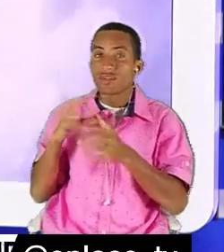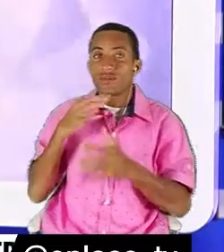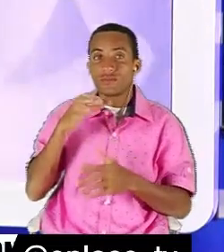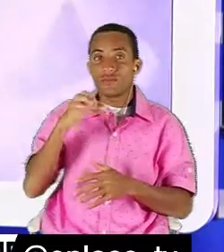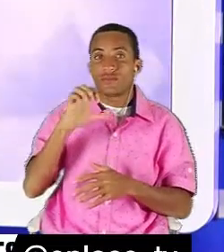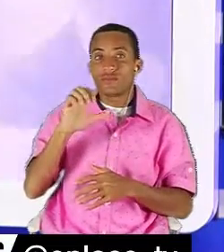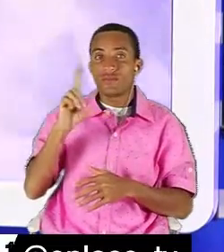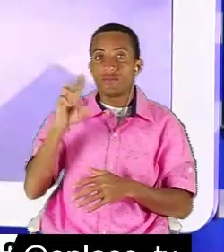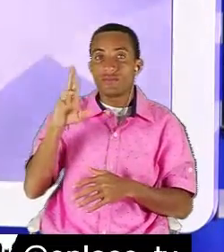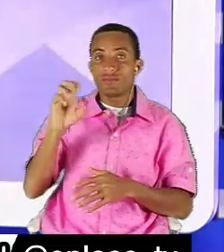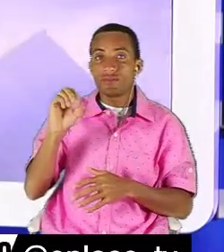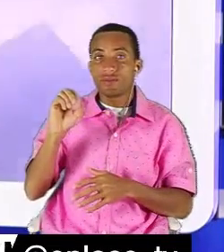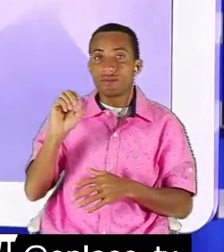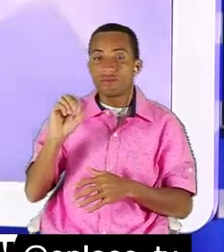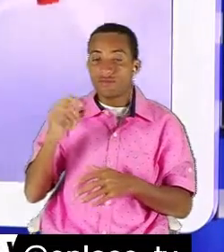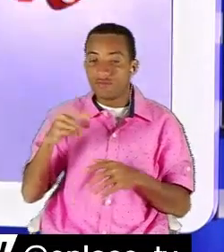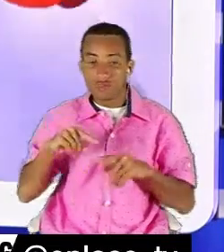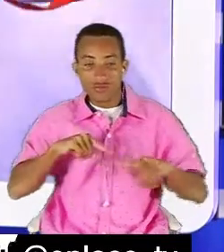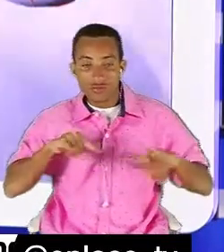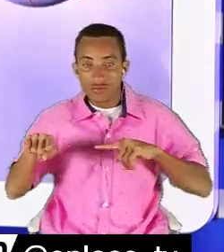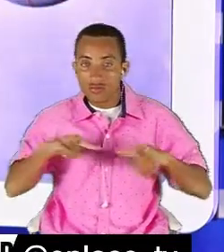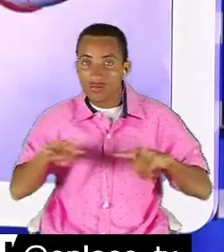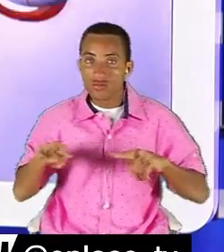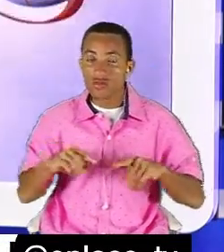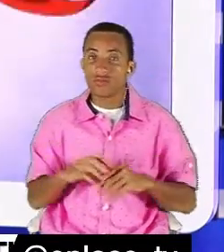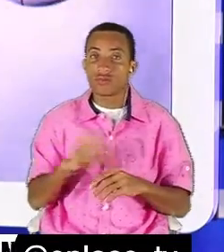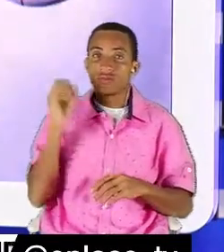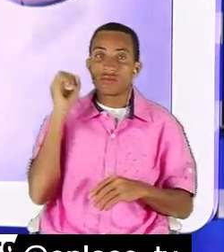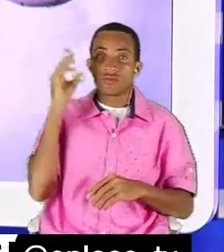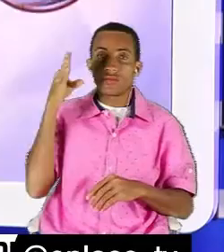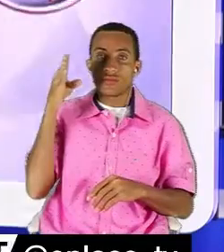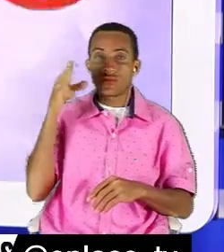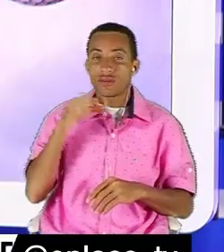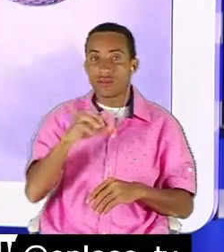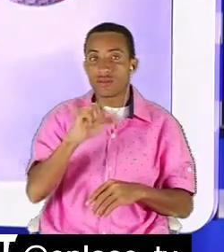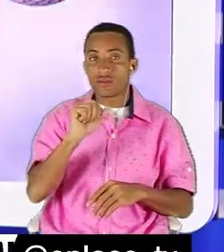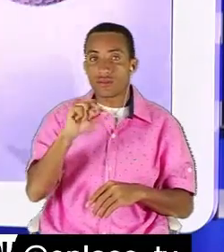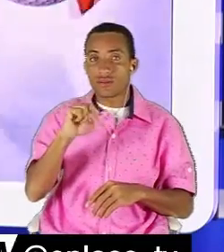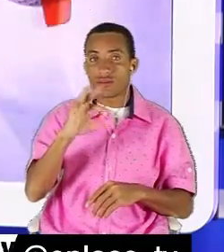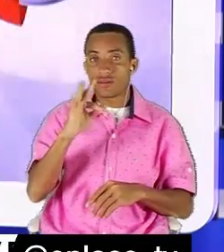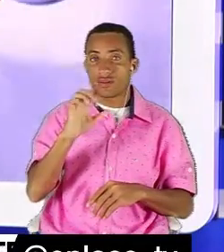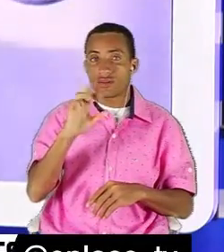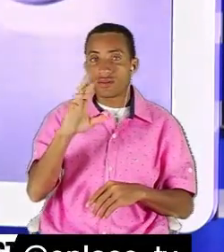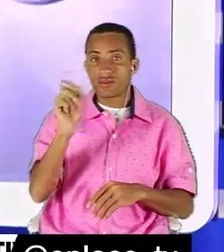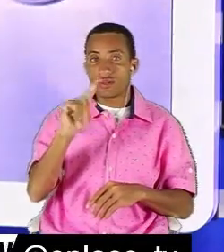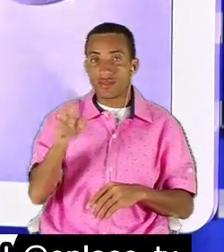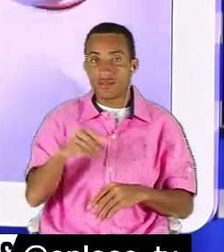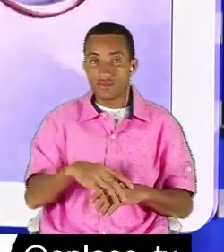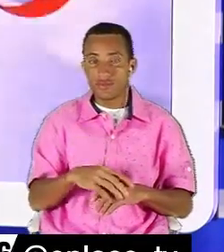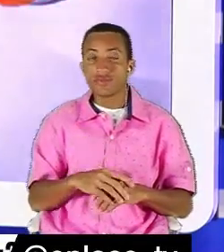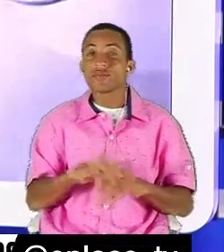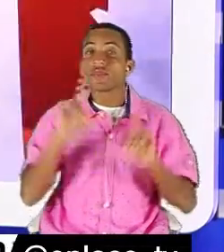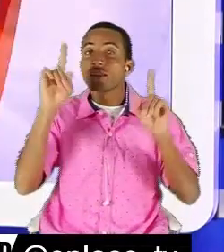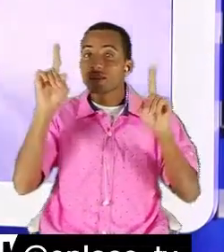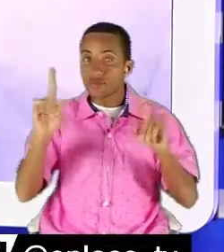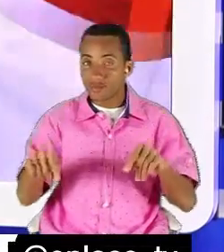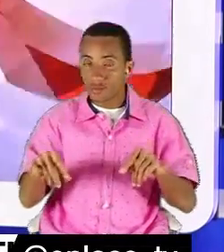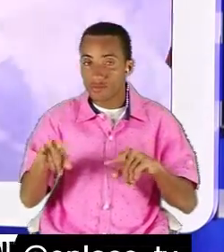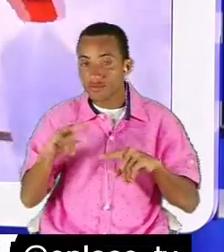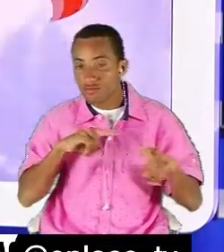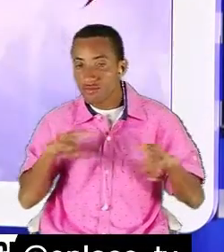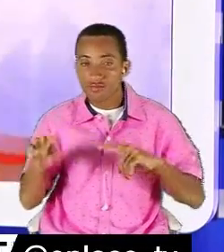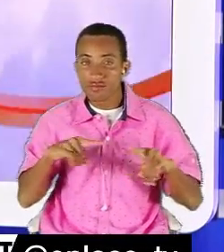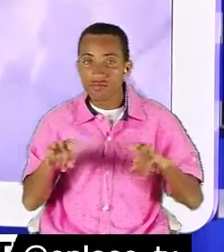López, que es el técnico, el estratega del Club Panteras en Barranca Bermeja. Él dirigió a la selección Santander que participó en este